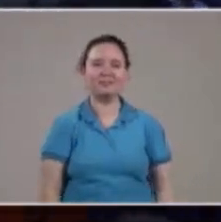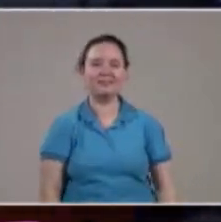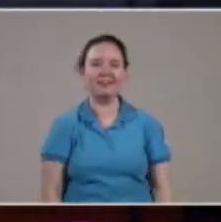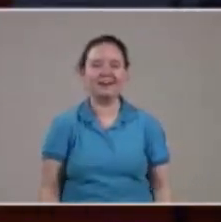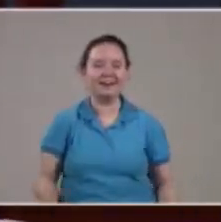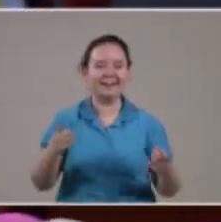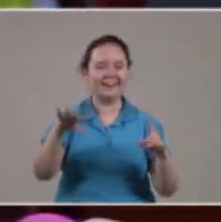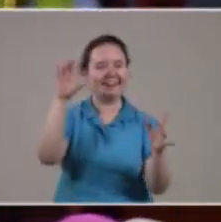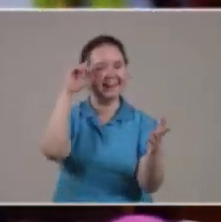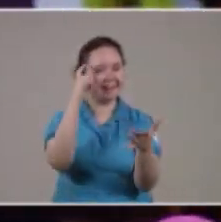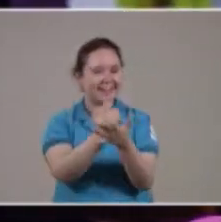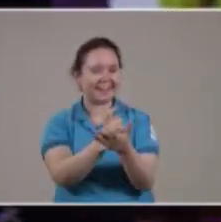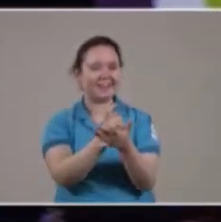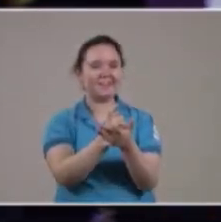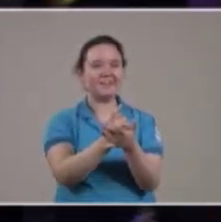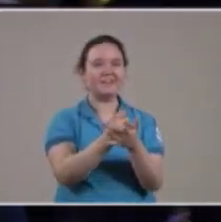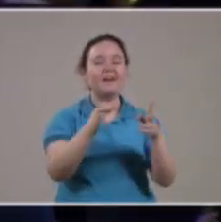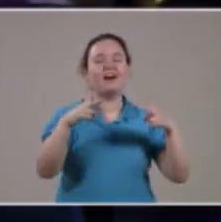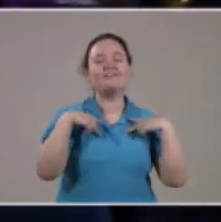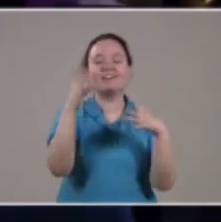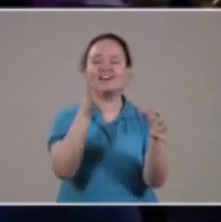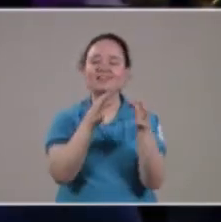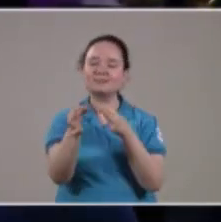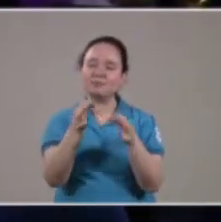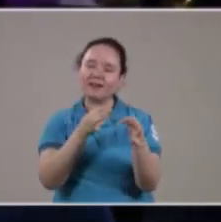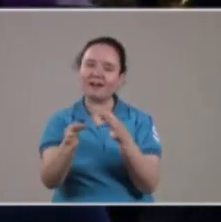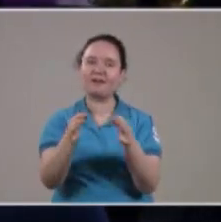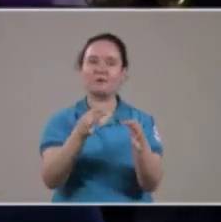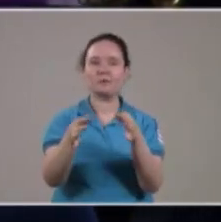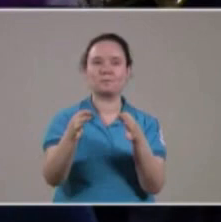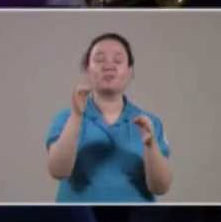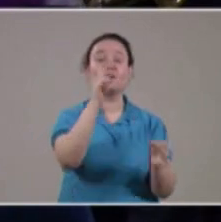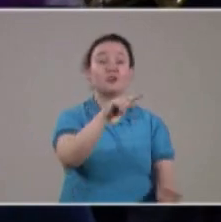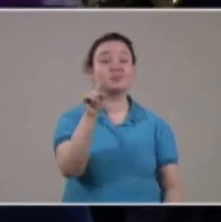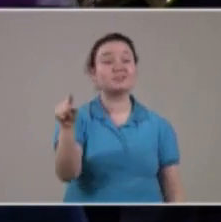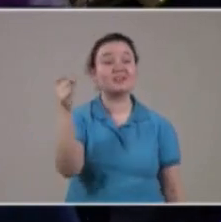Pero creo haberme dado a entender.